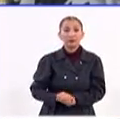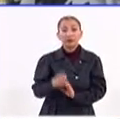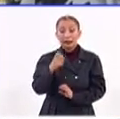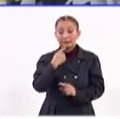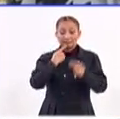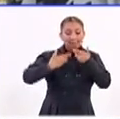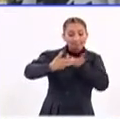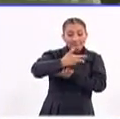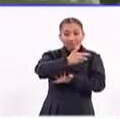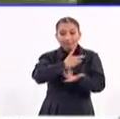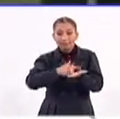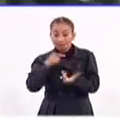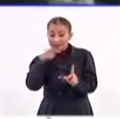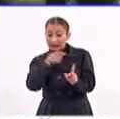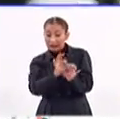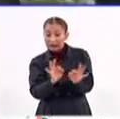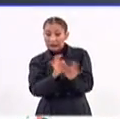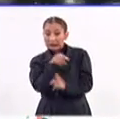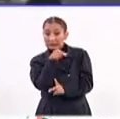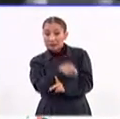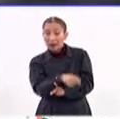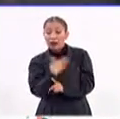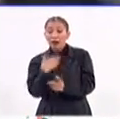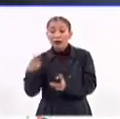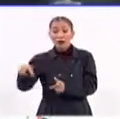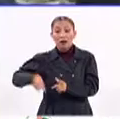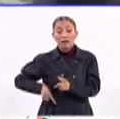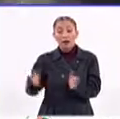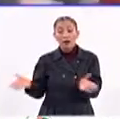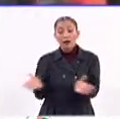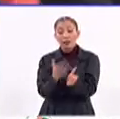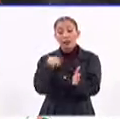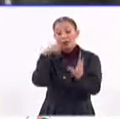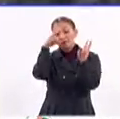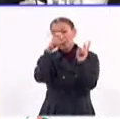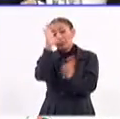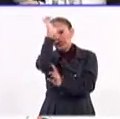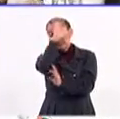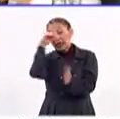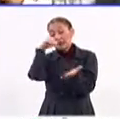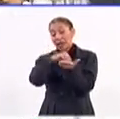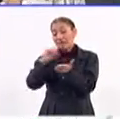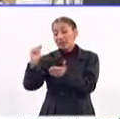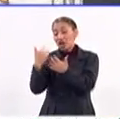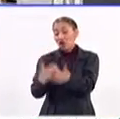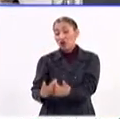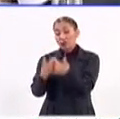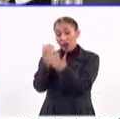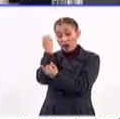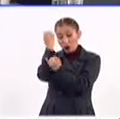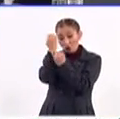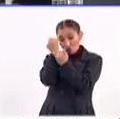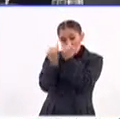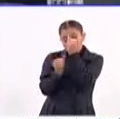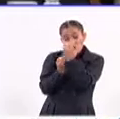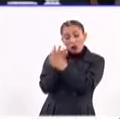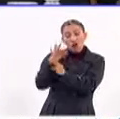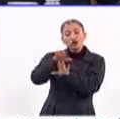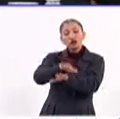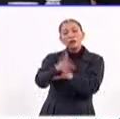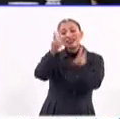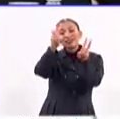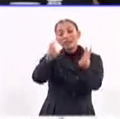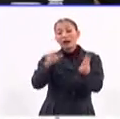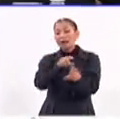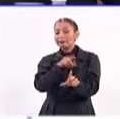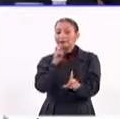Durante el debate hicieron énfasis de la importancia de que el Estado impulse una agenda científica, tecnológica y de innovación relacionada con los